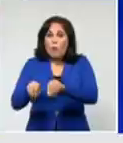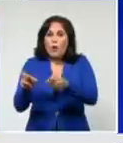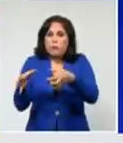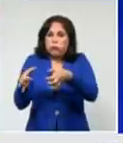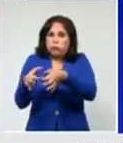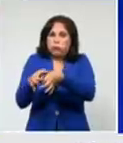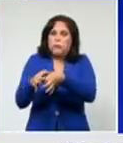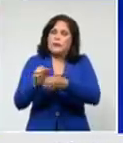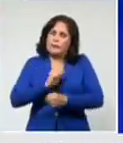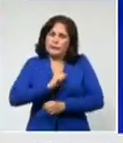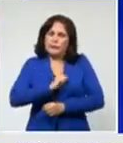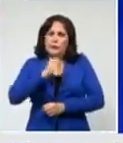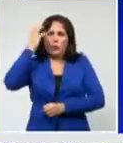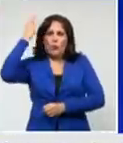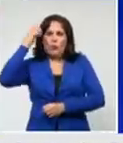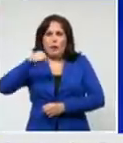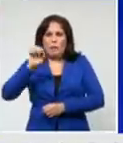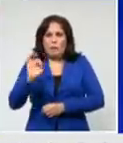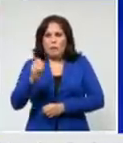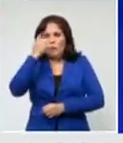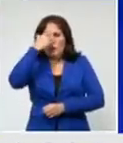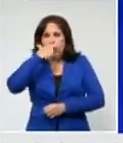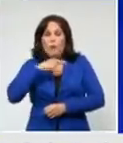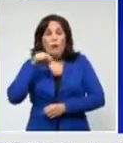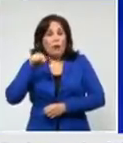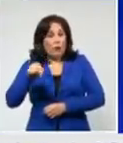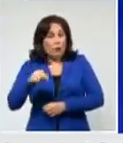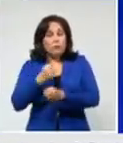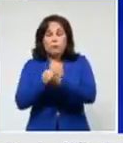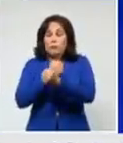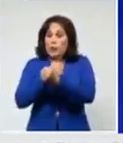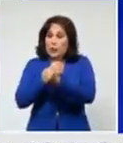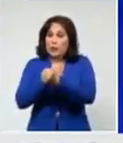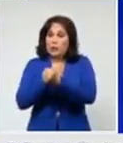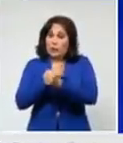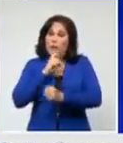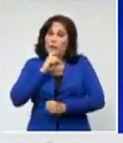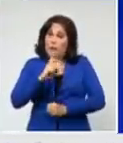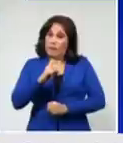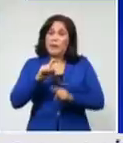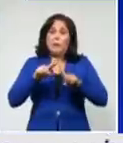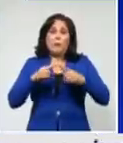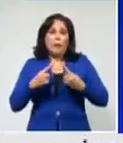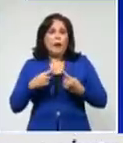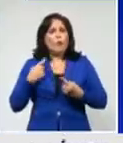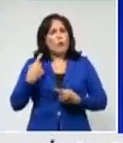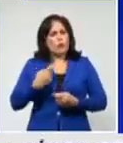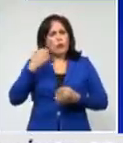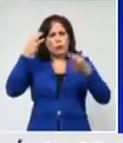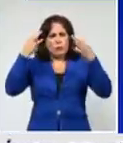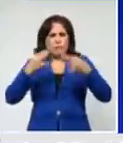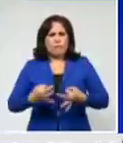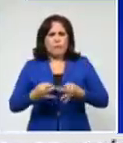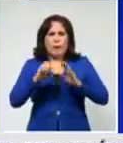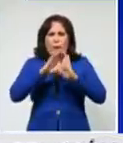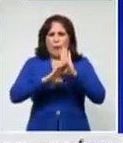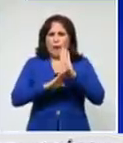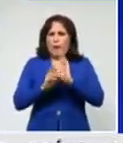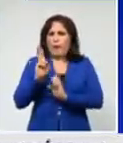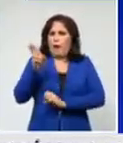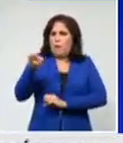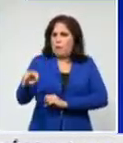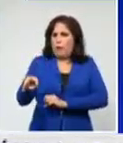de que hoy tiene un riesgo muy elevado, estamos seguros que con las medidas que se vienen